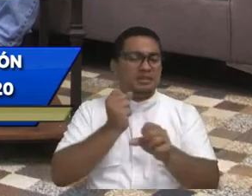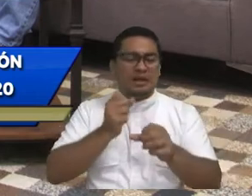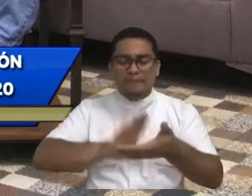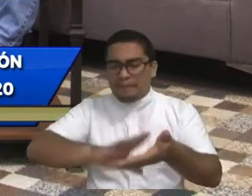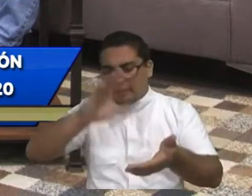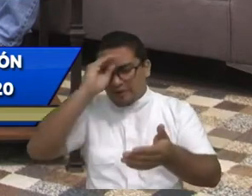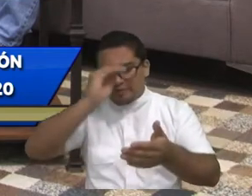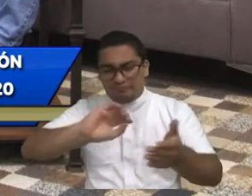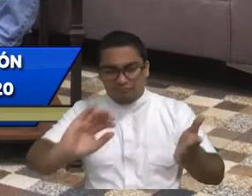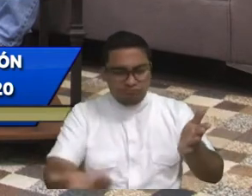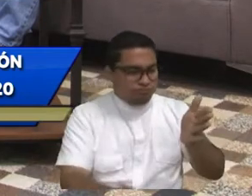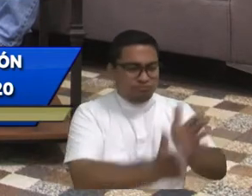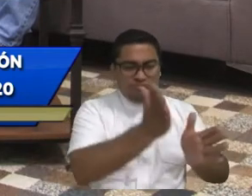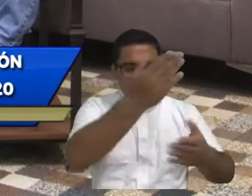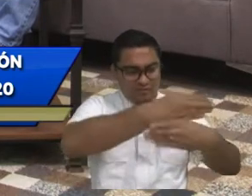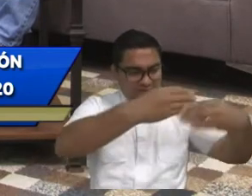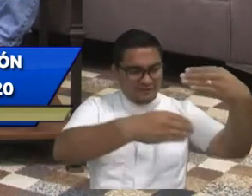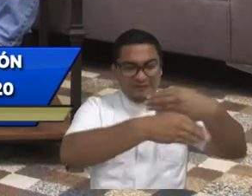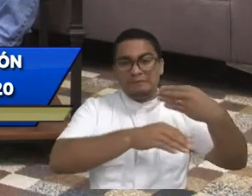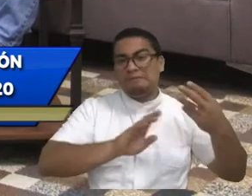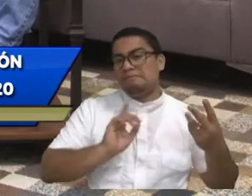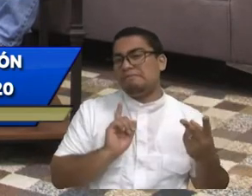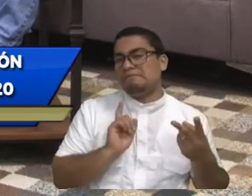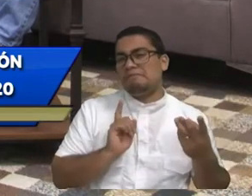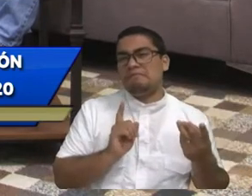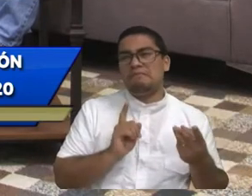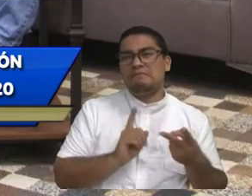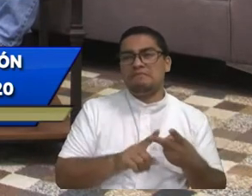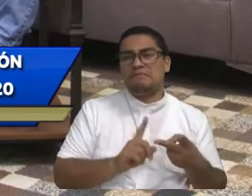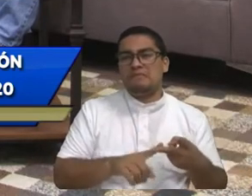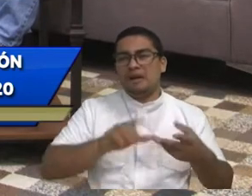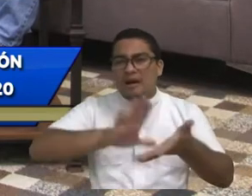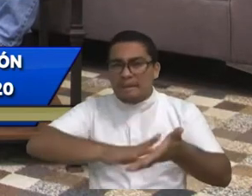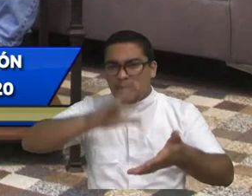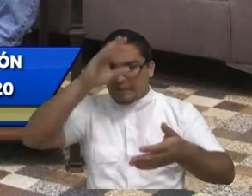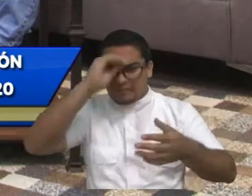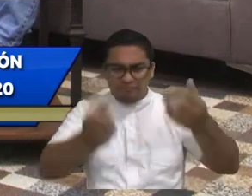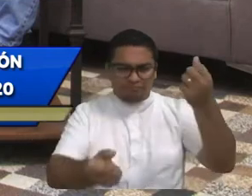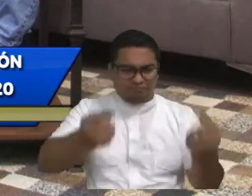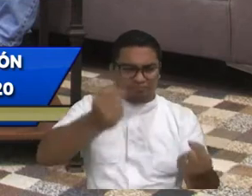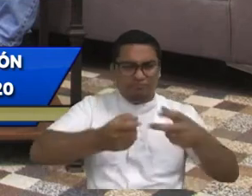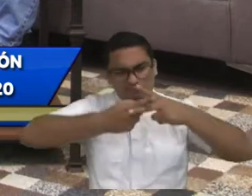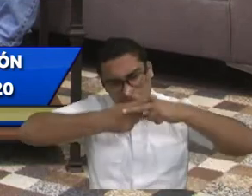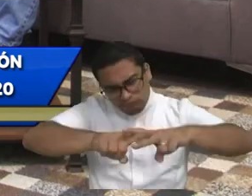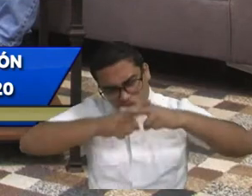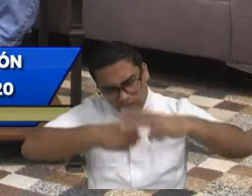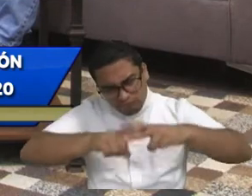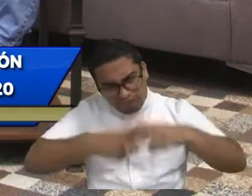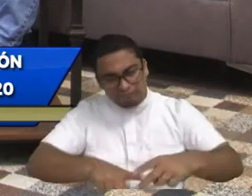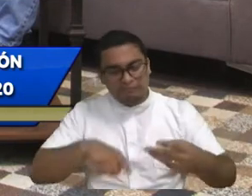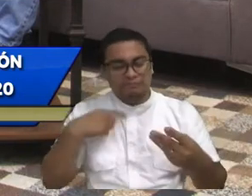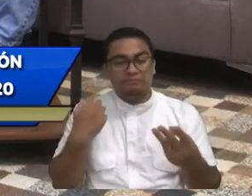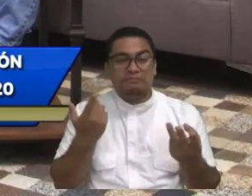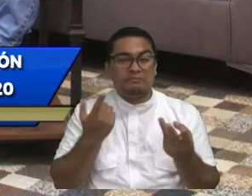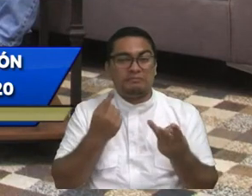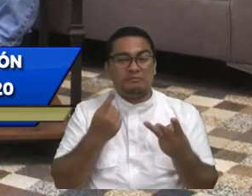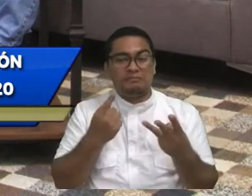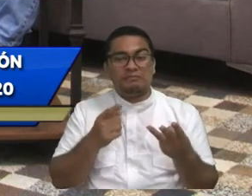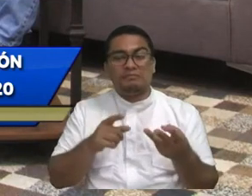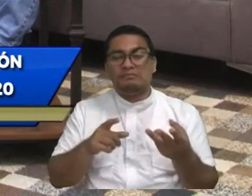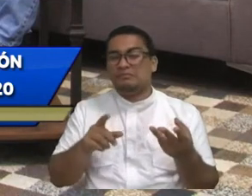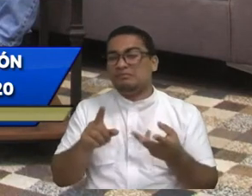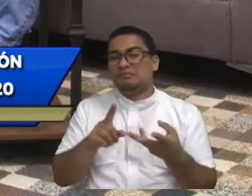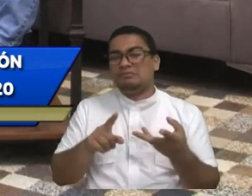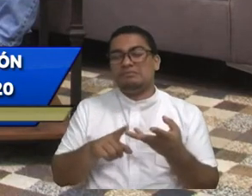hablamos de la parte de la industria metalmecánica y ahí tenemos pues carrera